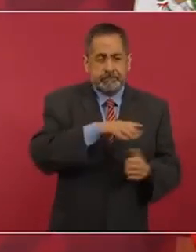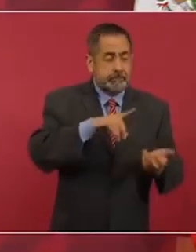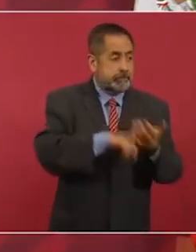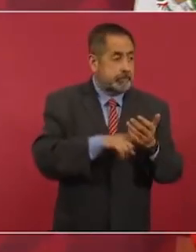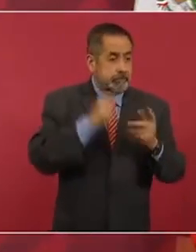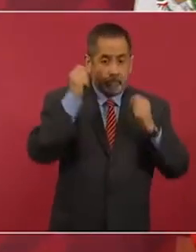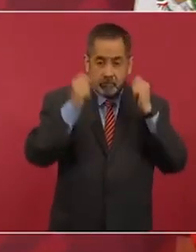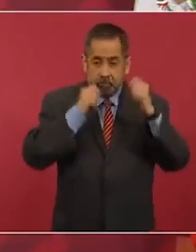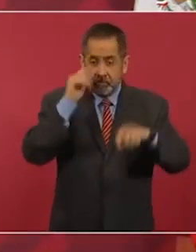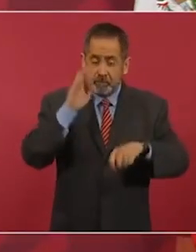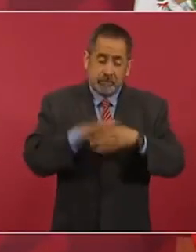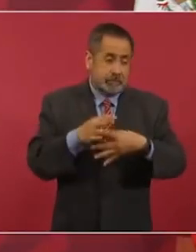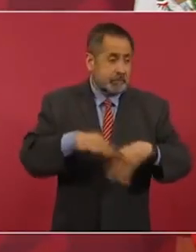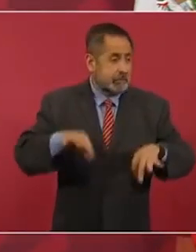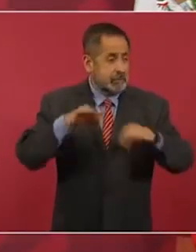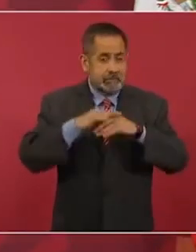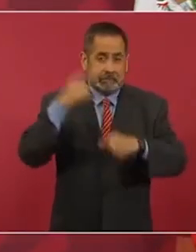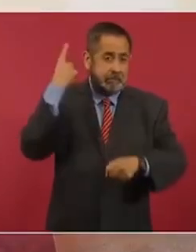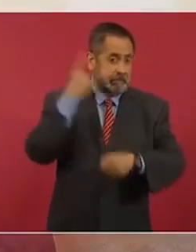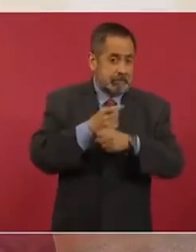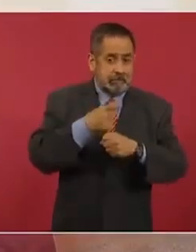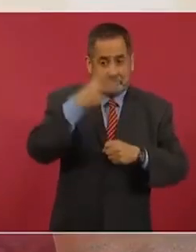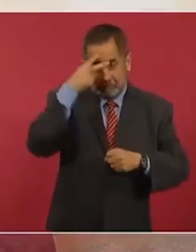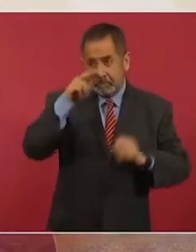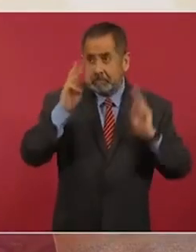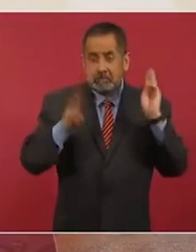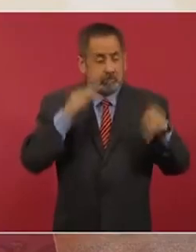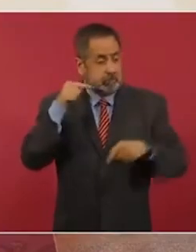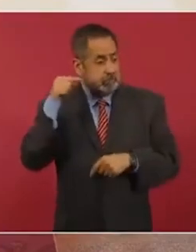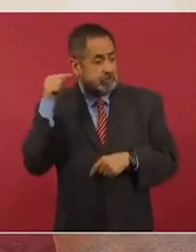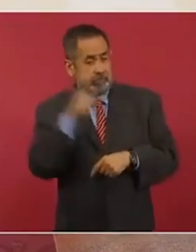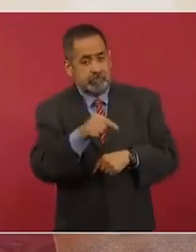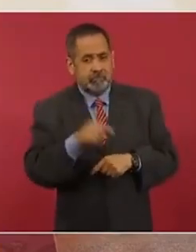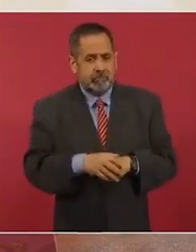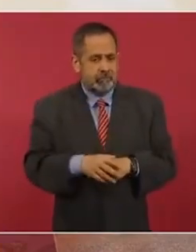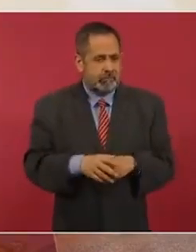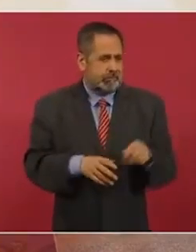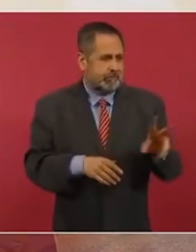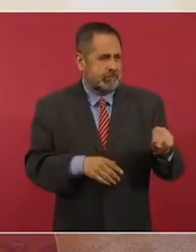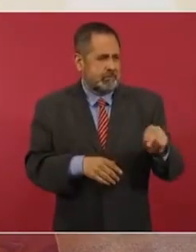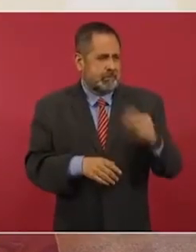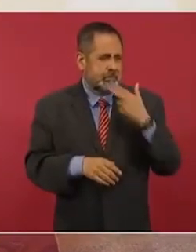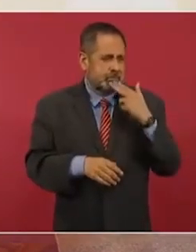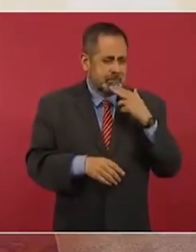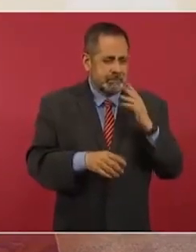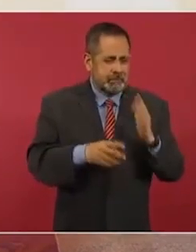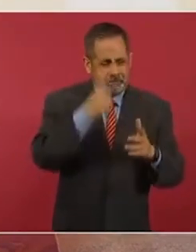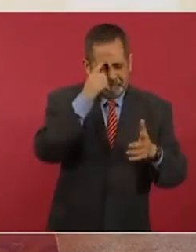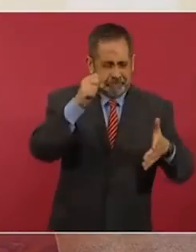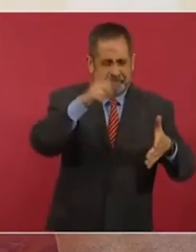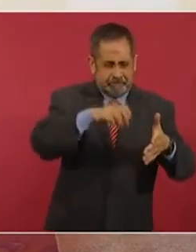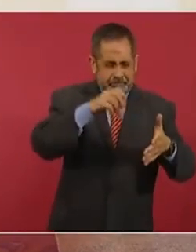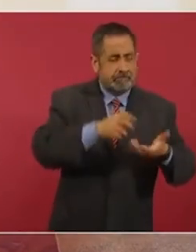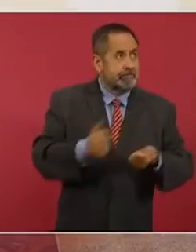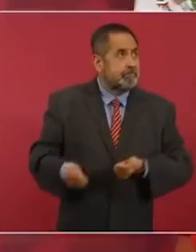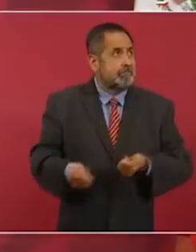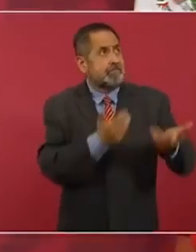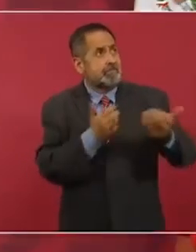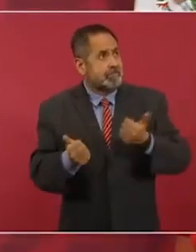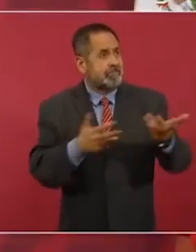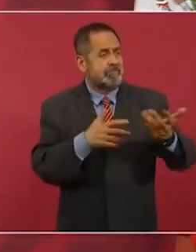más importantes de México y del mundo. No uses como banco de material estas